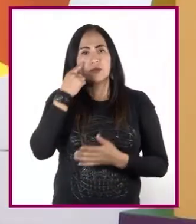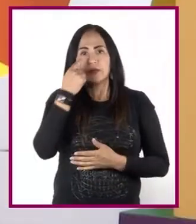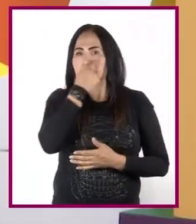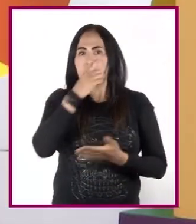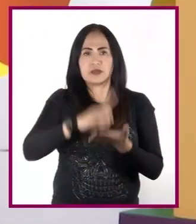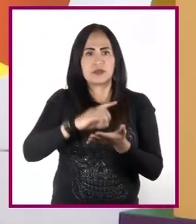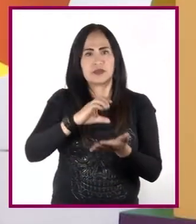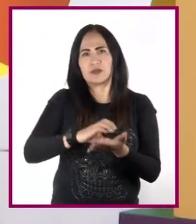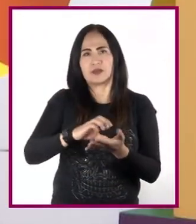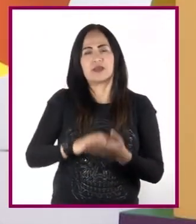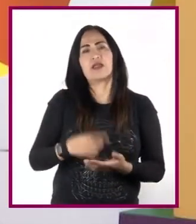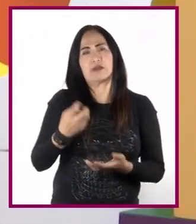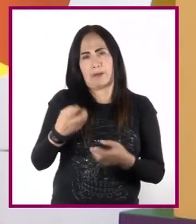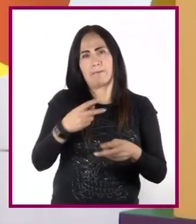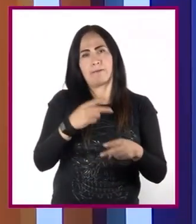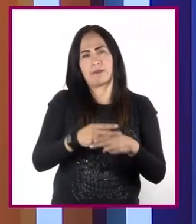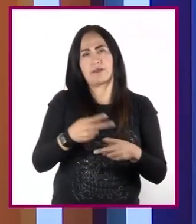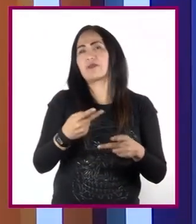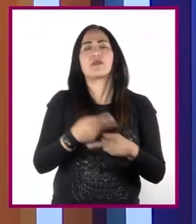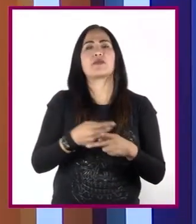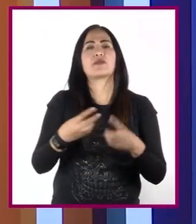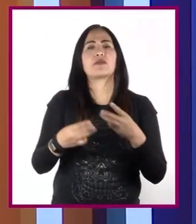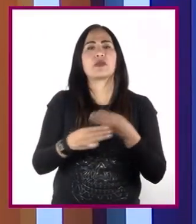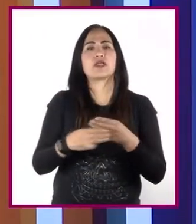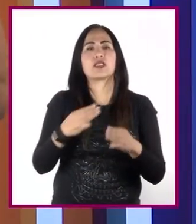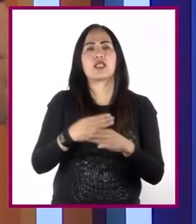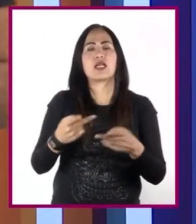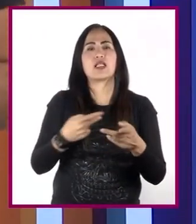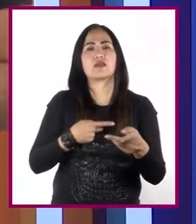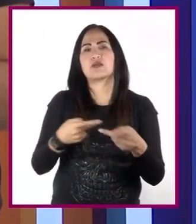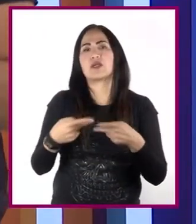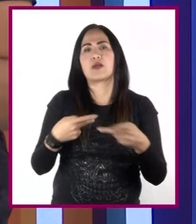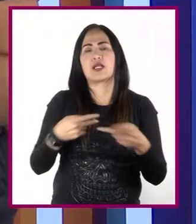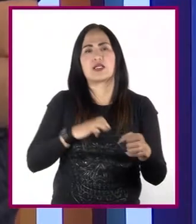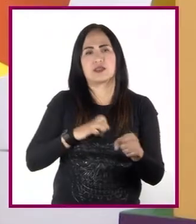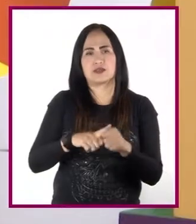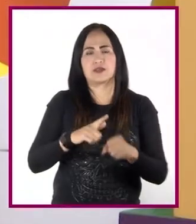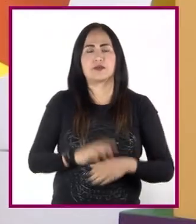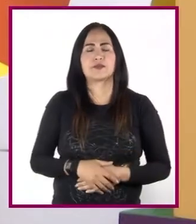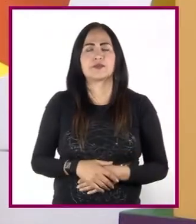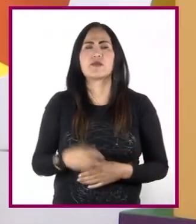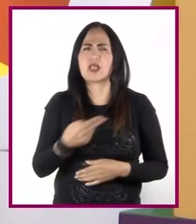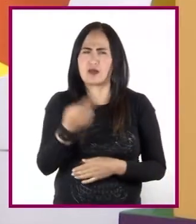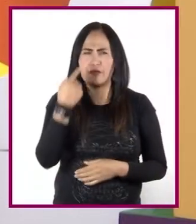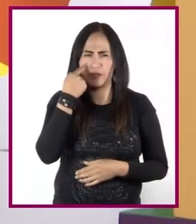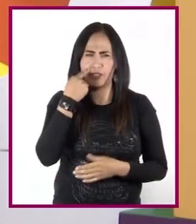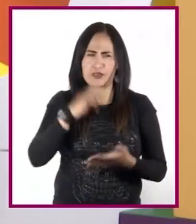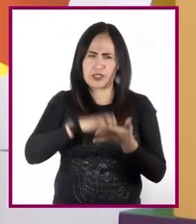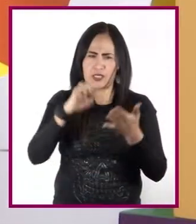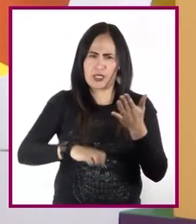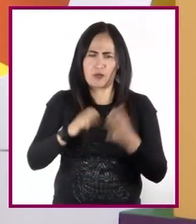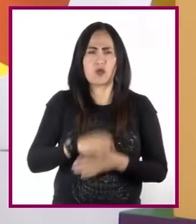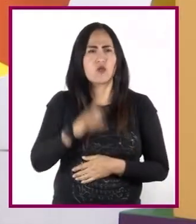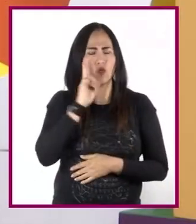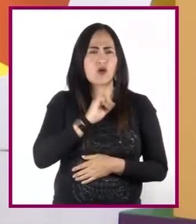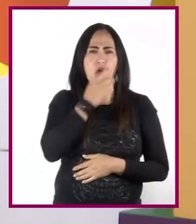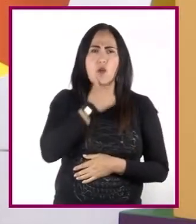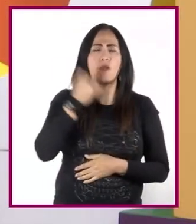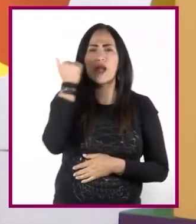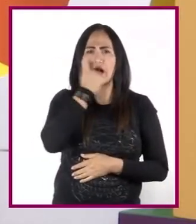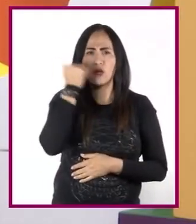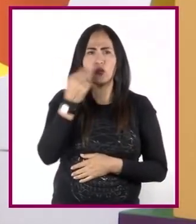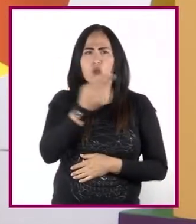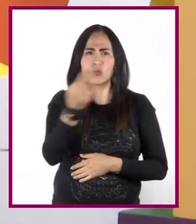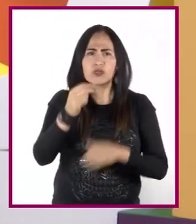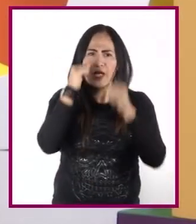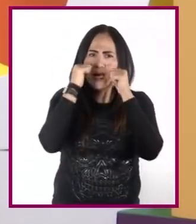regleta. Daniel, ¿qué te parece si analizamos la siguiente situación? Alumnas y alumnos, les sugerimos poner